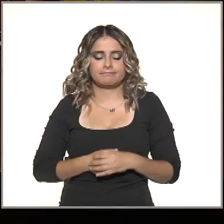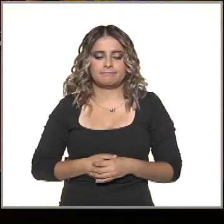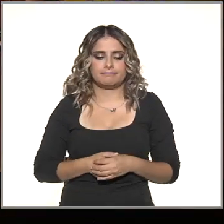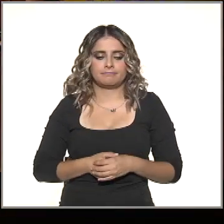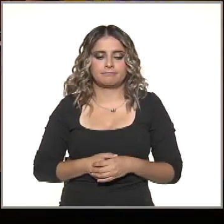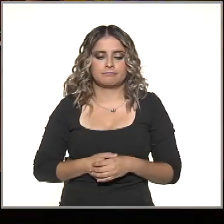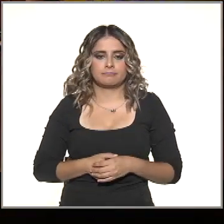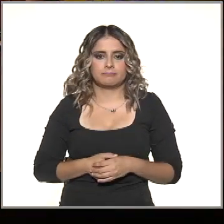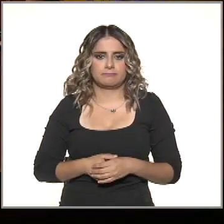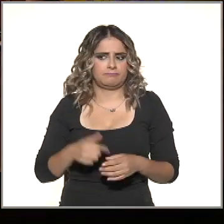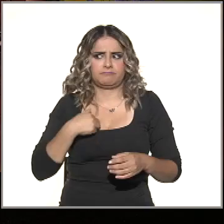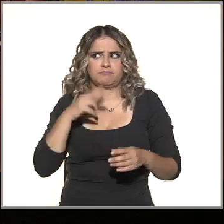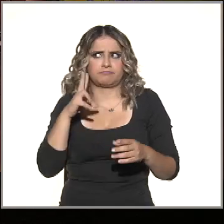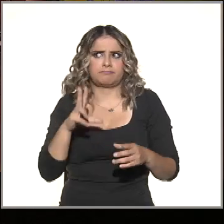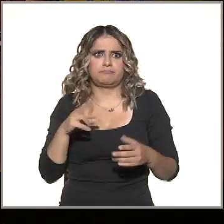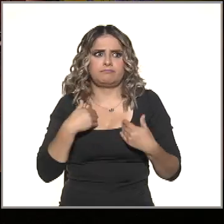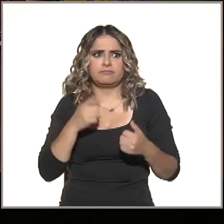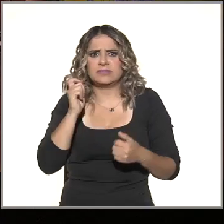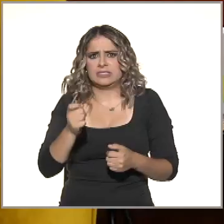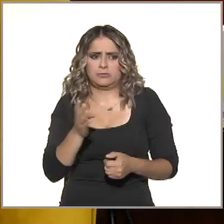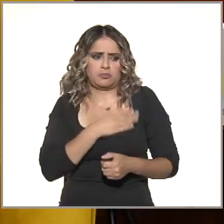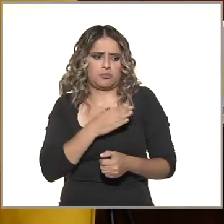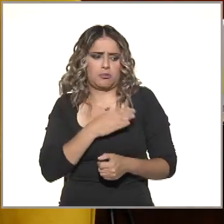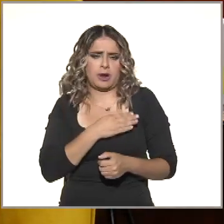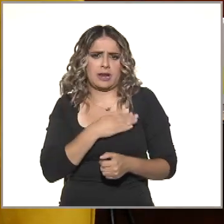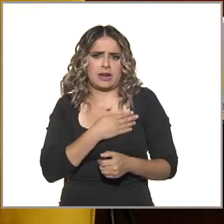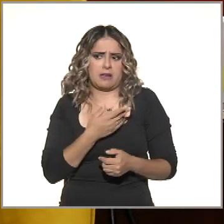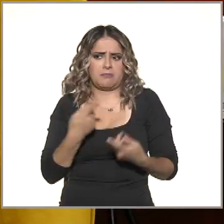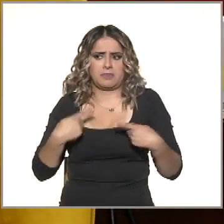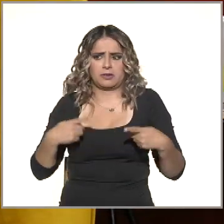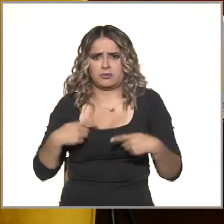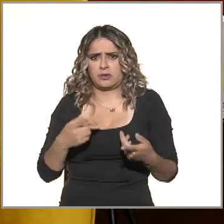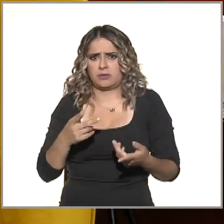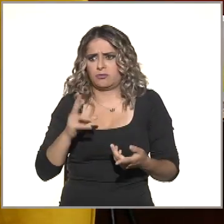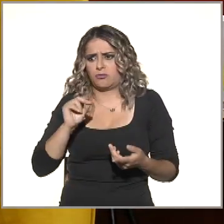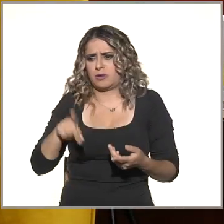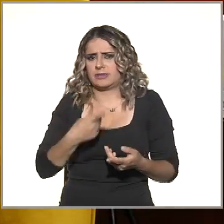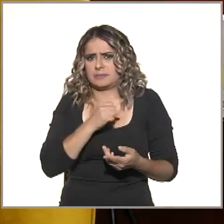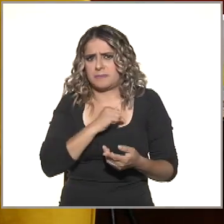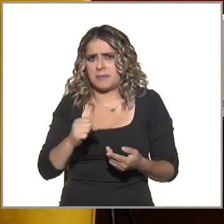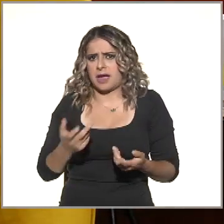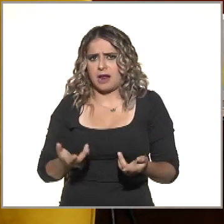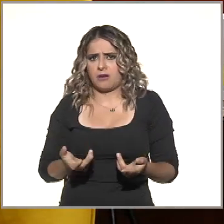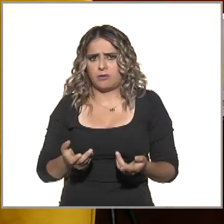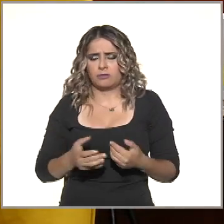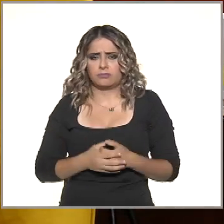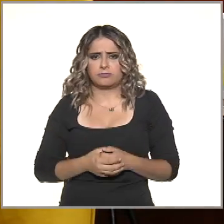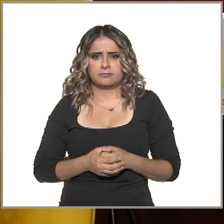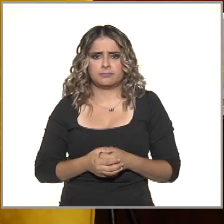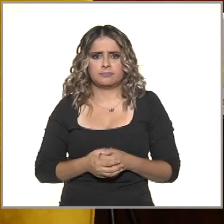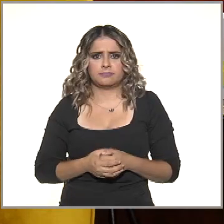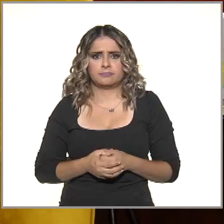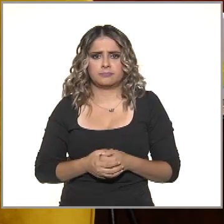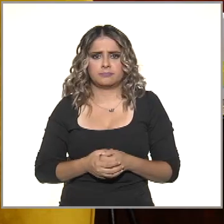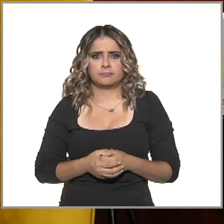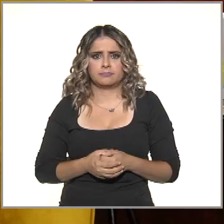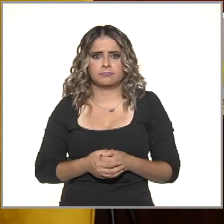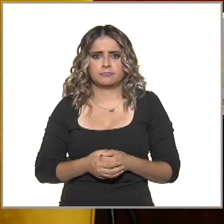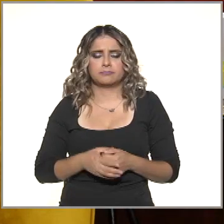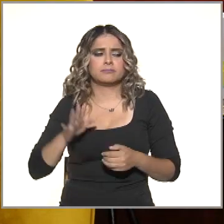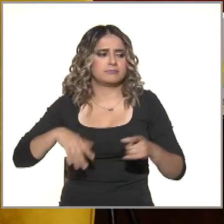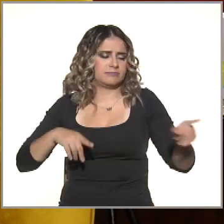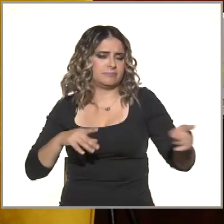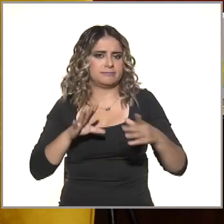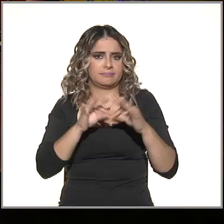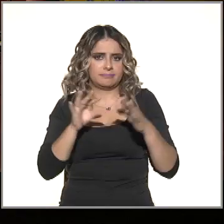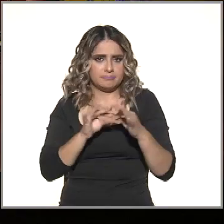no entiendo. ¿Qué tiene de malo ser buena persona? Sí, yo tampoco entiendo. O sea, lo que dice las niñas tal vez, buenas. sí, lo que pasa es que un poco lo que tú